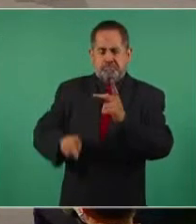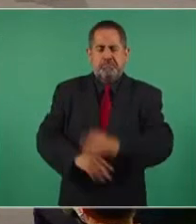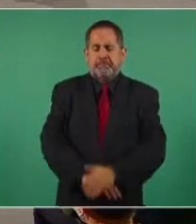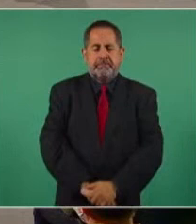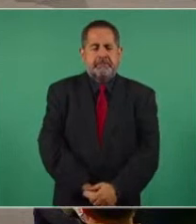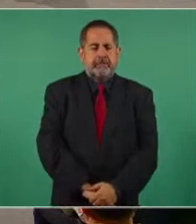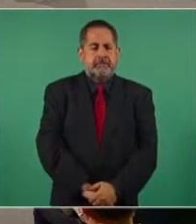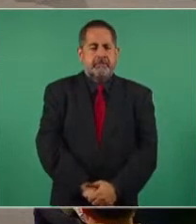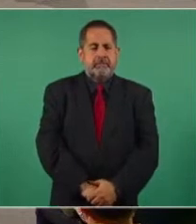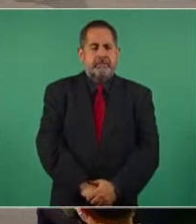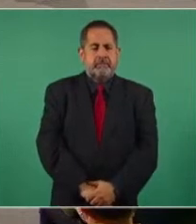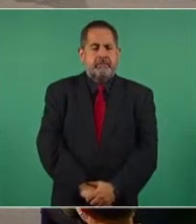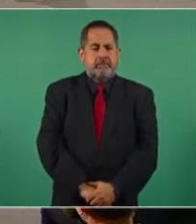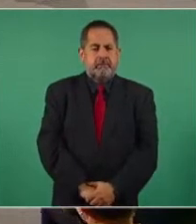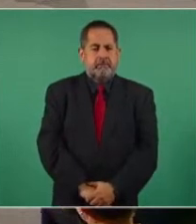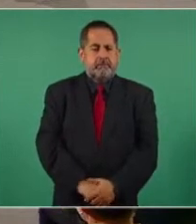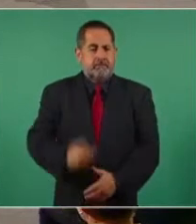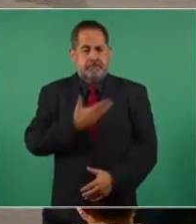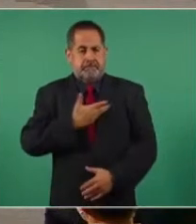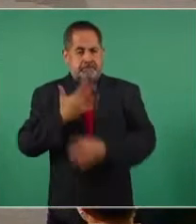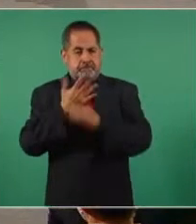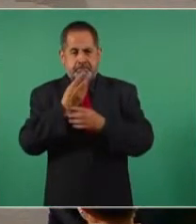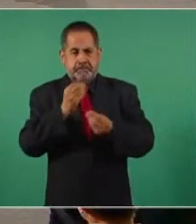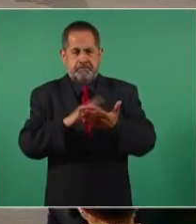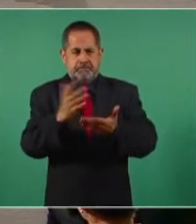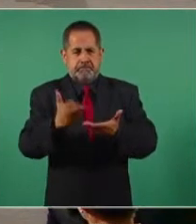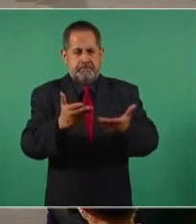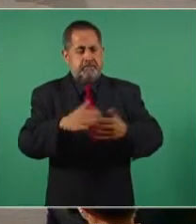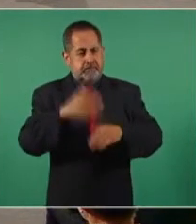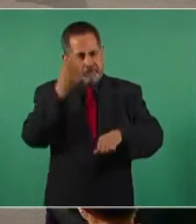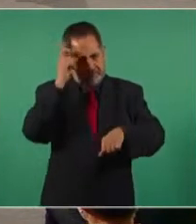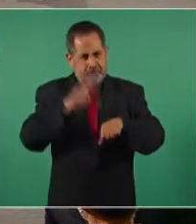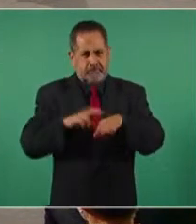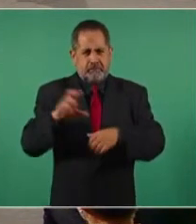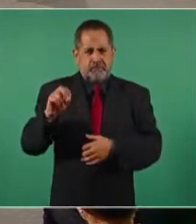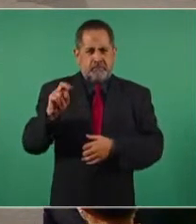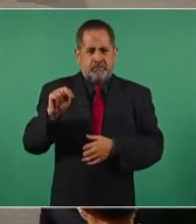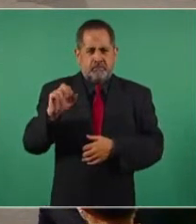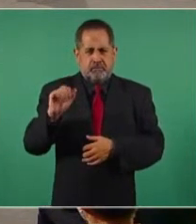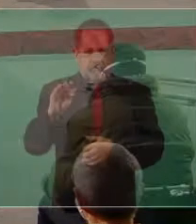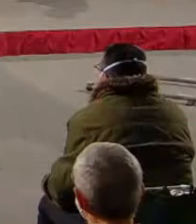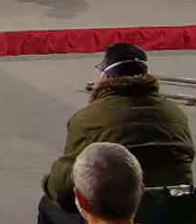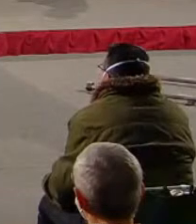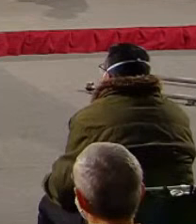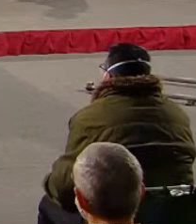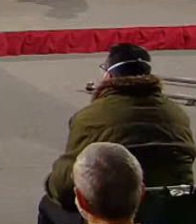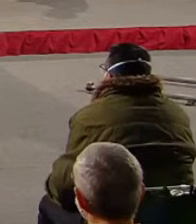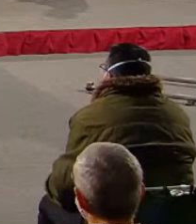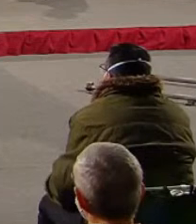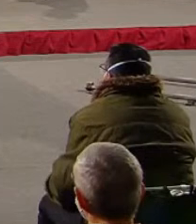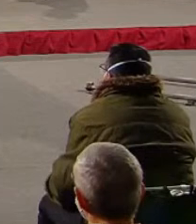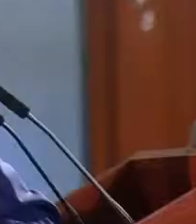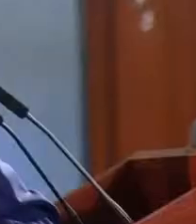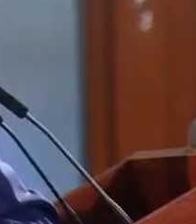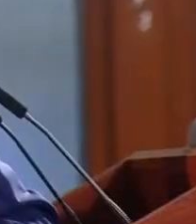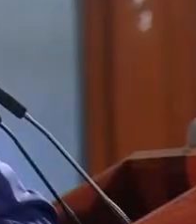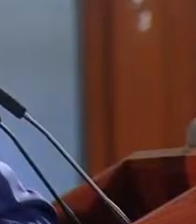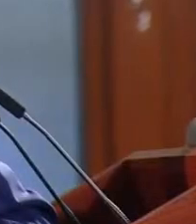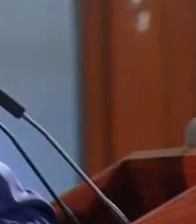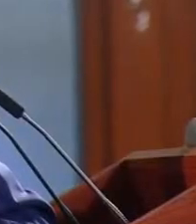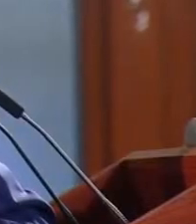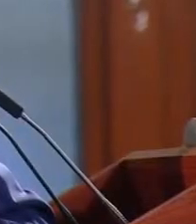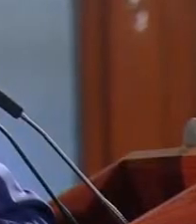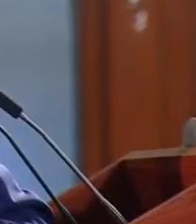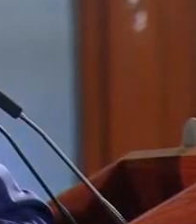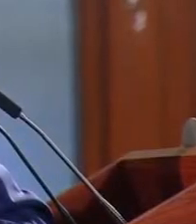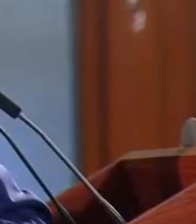muchas gracias gabriel el director de conaf y javier muchas gracias muchas